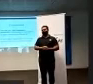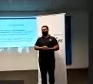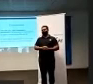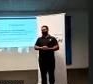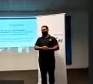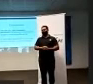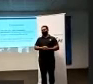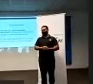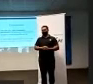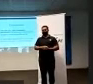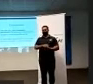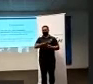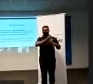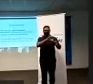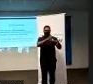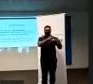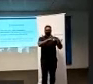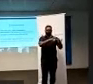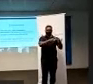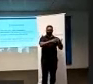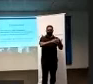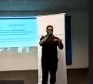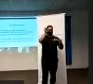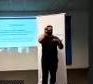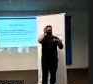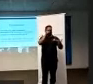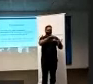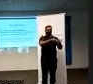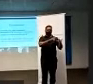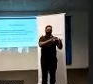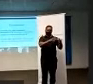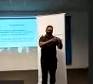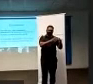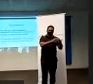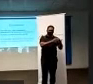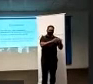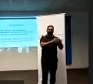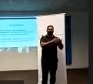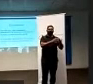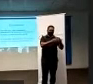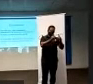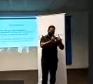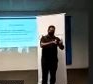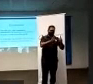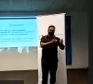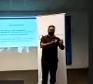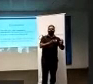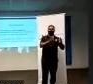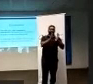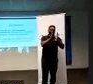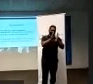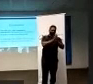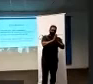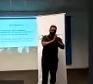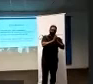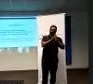grupo de expertos mantienen la recomendación de la vacunación contra COVID en base a la evidencia científica vigente. Se recomienda la